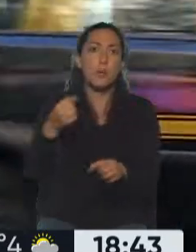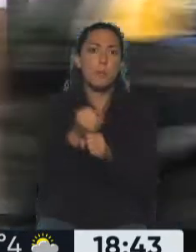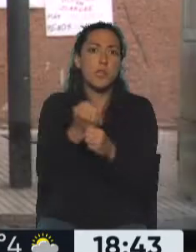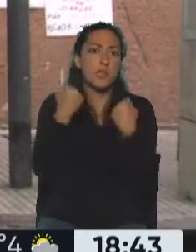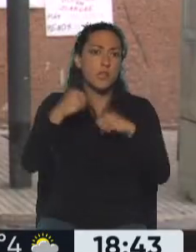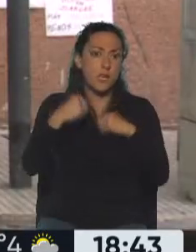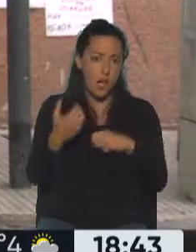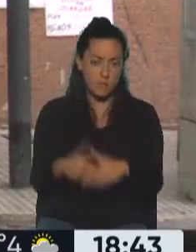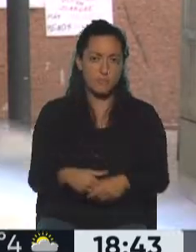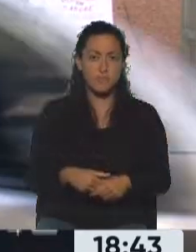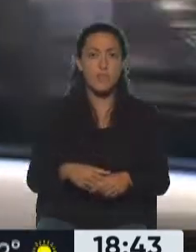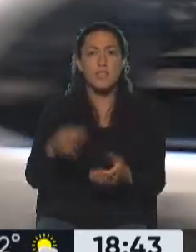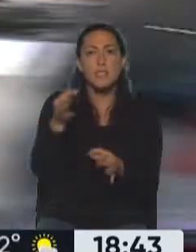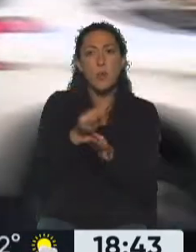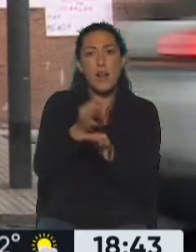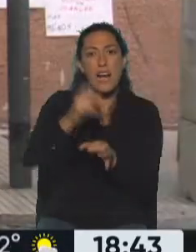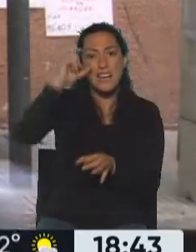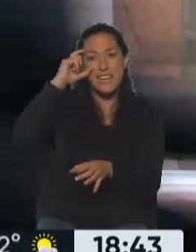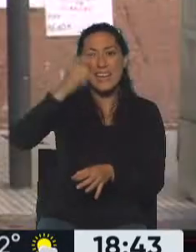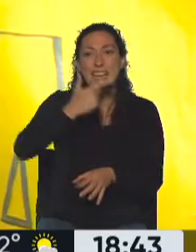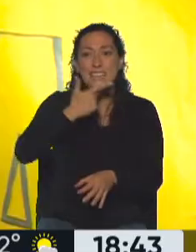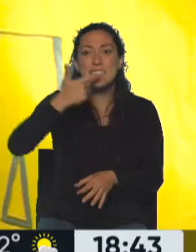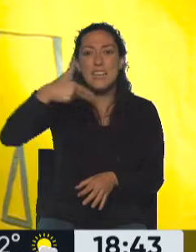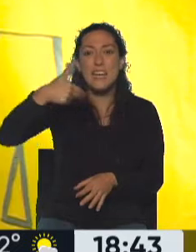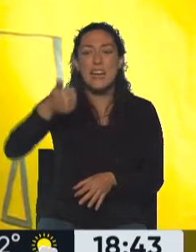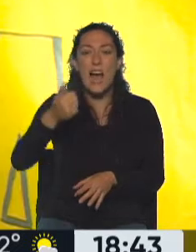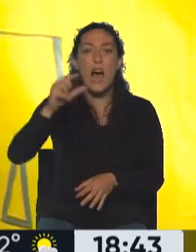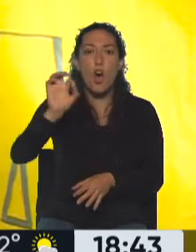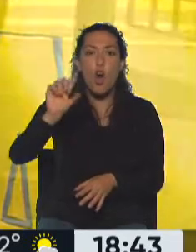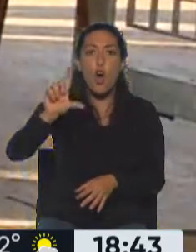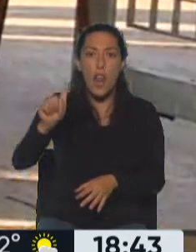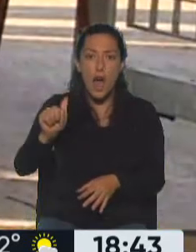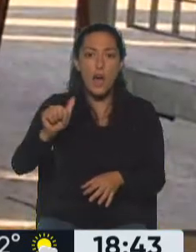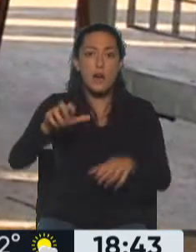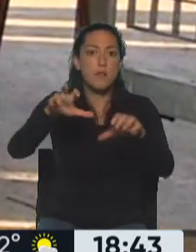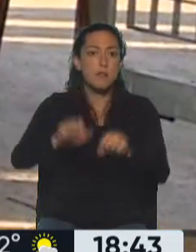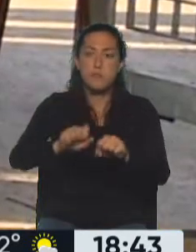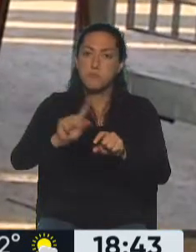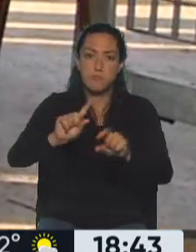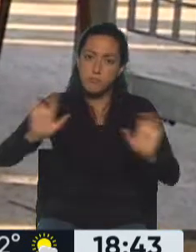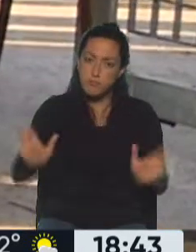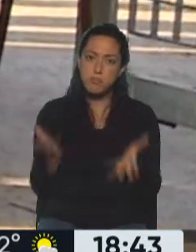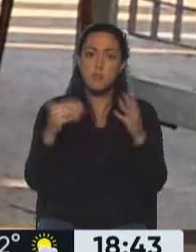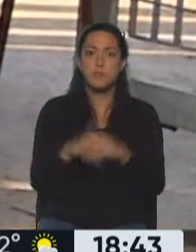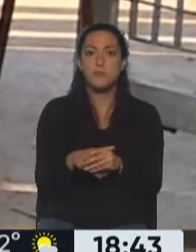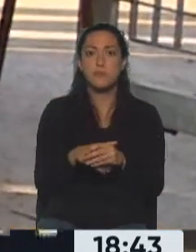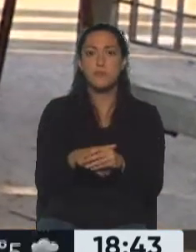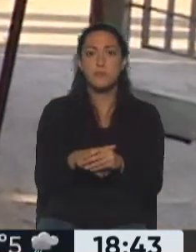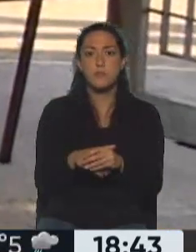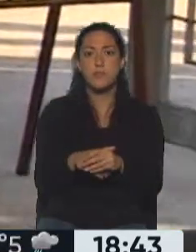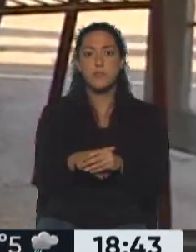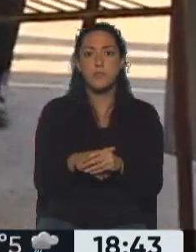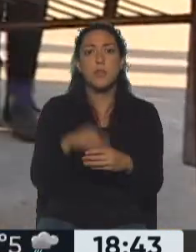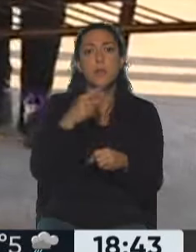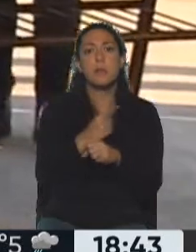desde el ESNA OLA, uno de los colegios que decidió levantar la toma. Buenas tardes, primero que nada, gracias